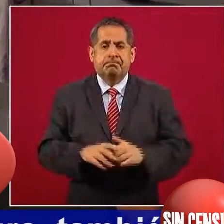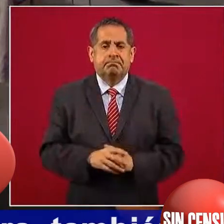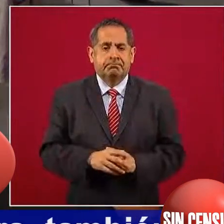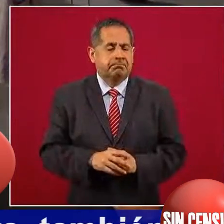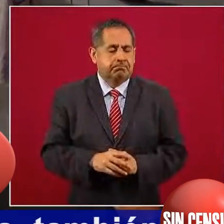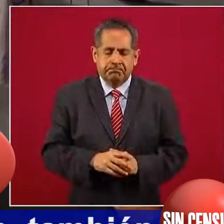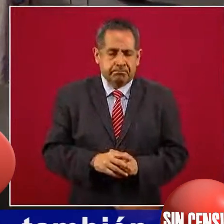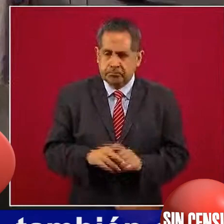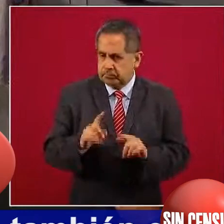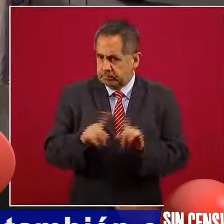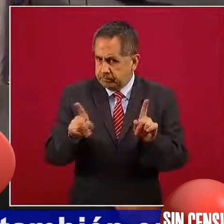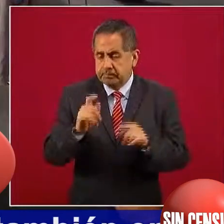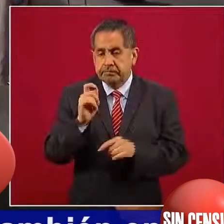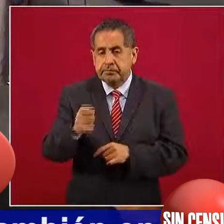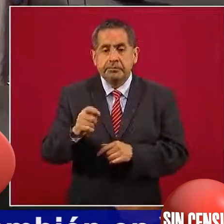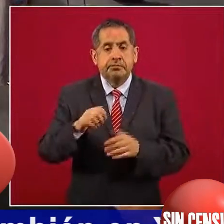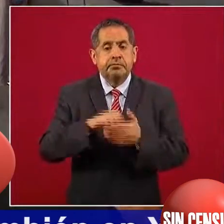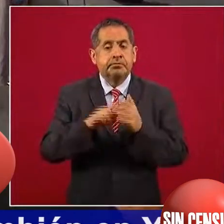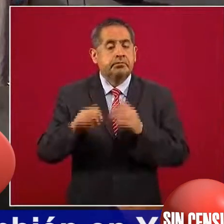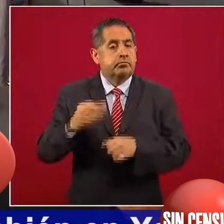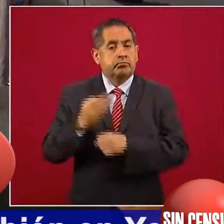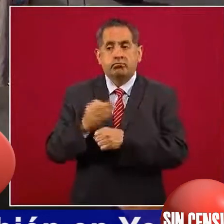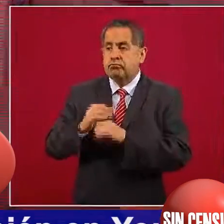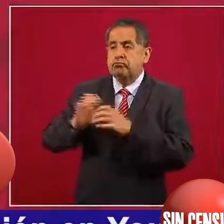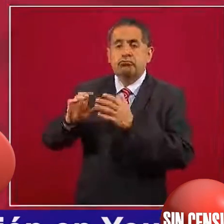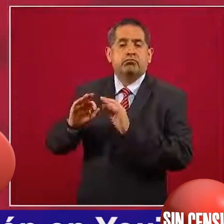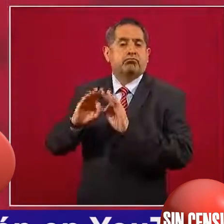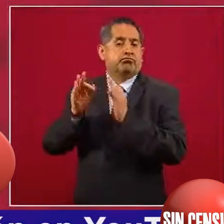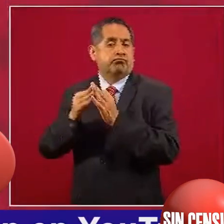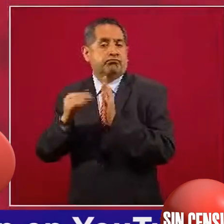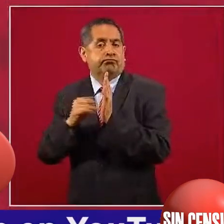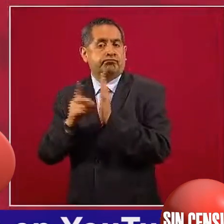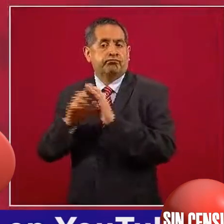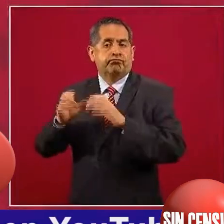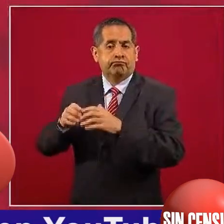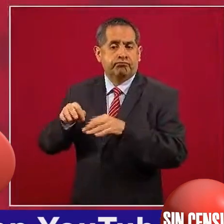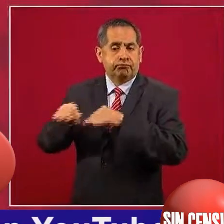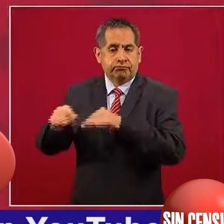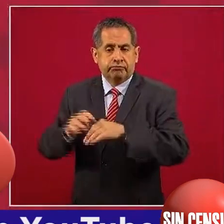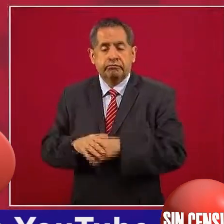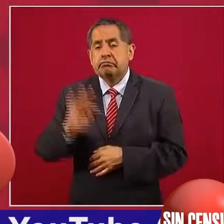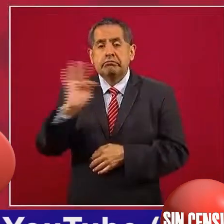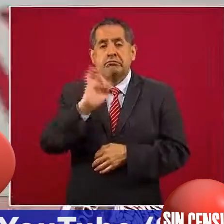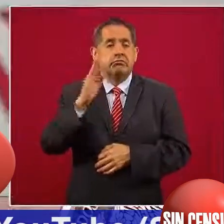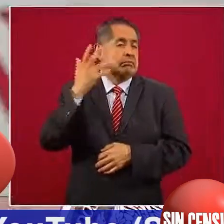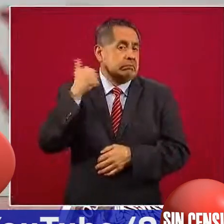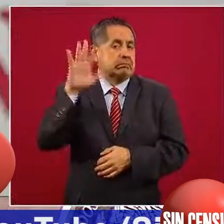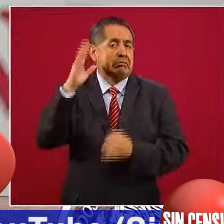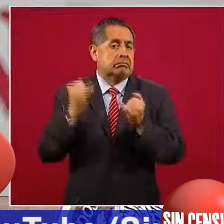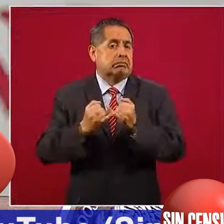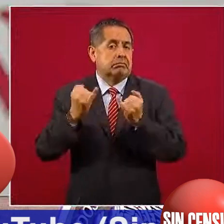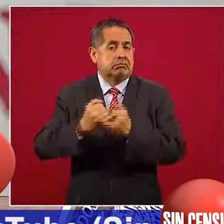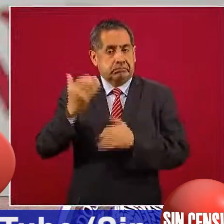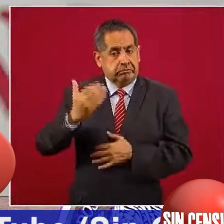sobre todo por el modelo que estamos aplicando. Si fuese el mismo gobierno